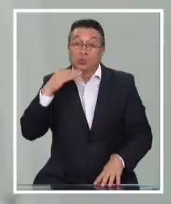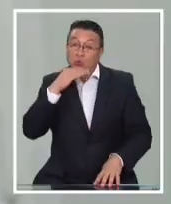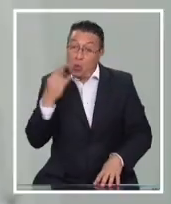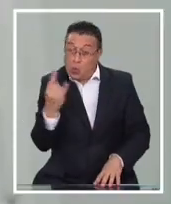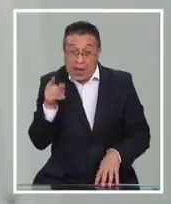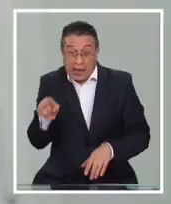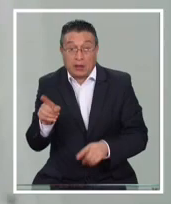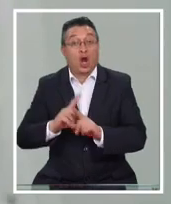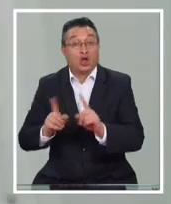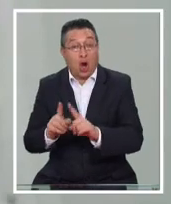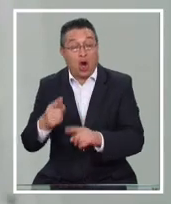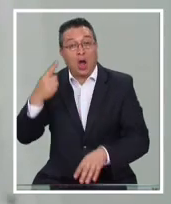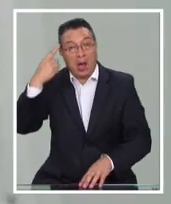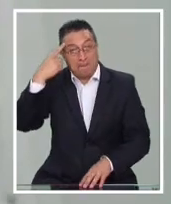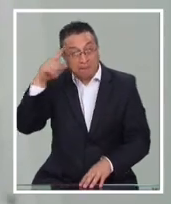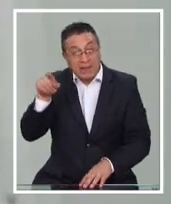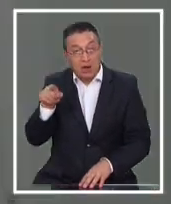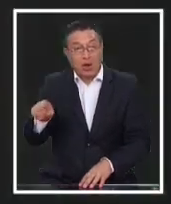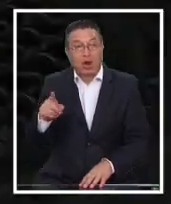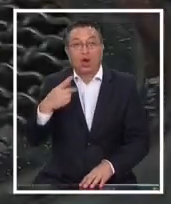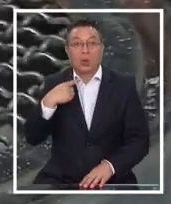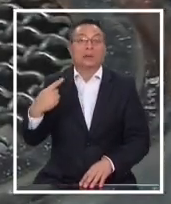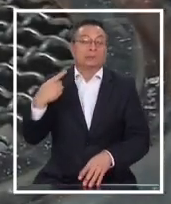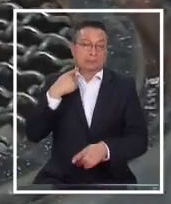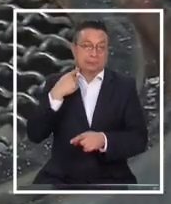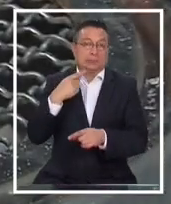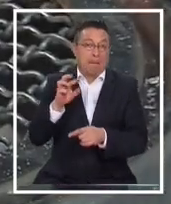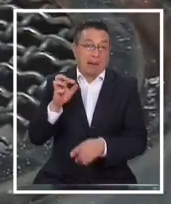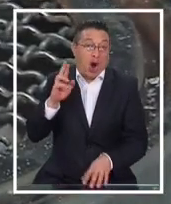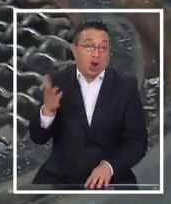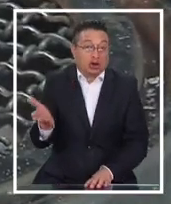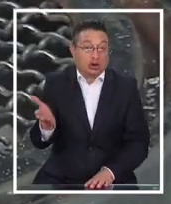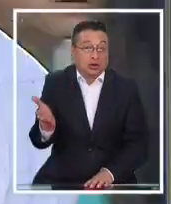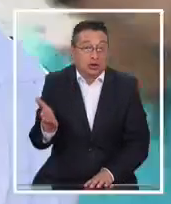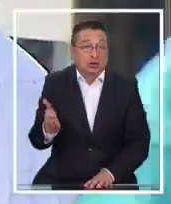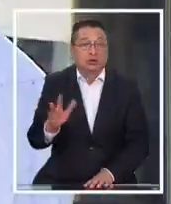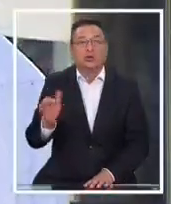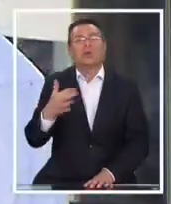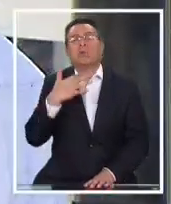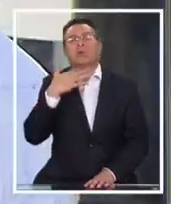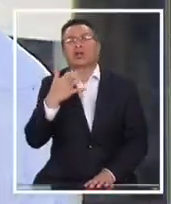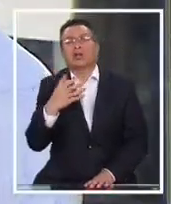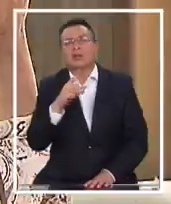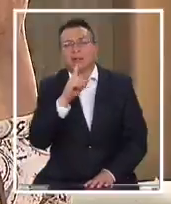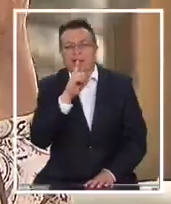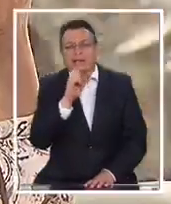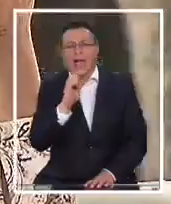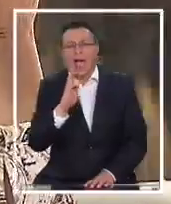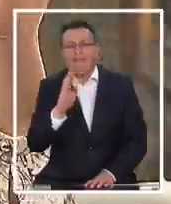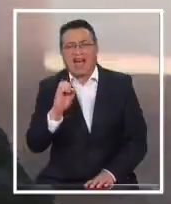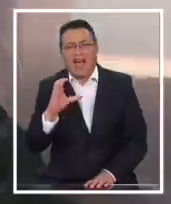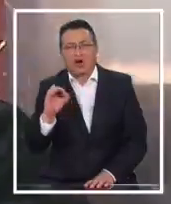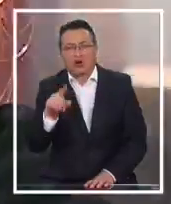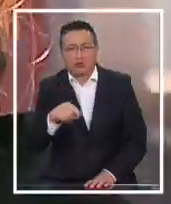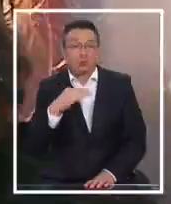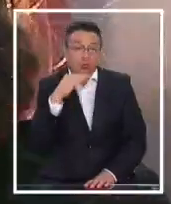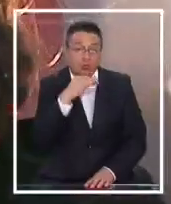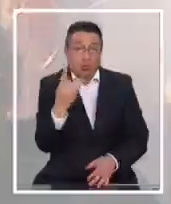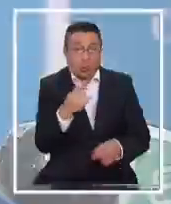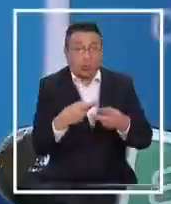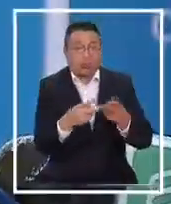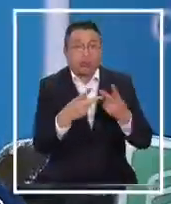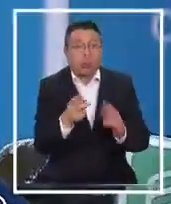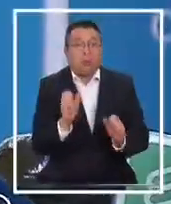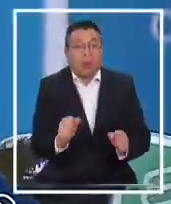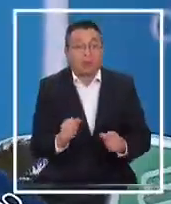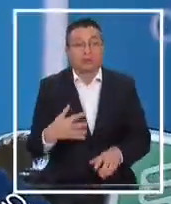motivo, pero en este caso se estaría optando por un mal menor. Entonces, ¿por qué se catalogó al tabaco como un bien esencial? Nosotros como